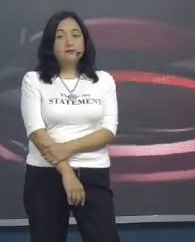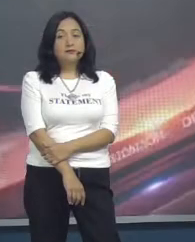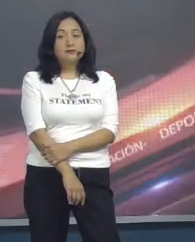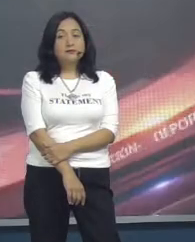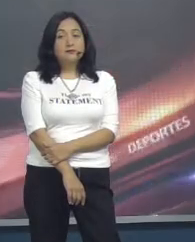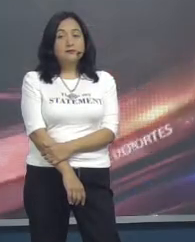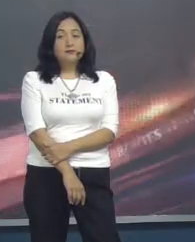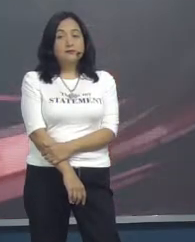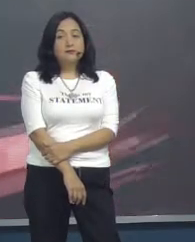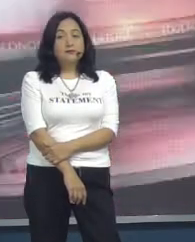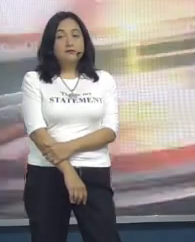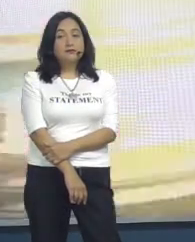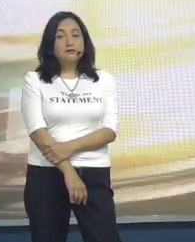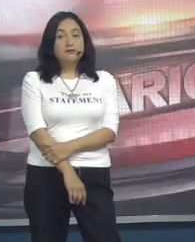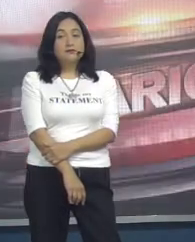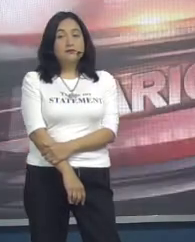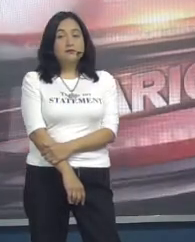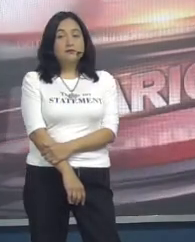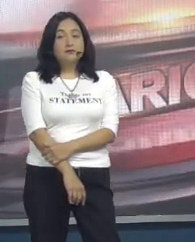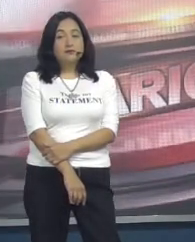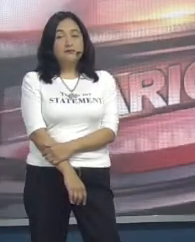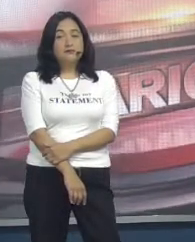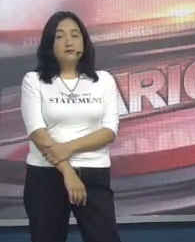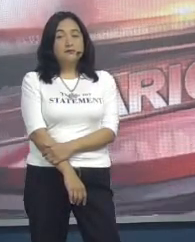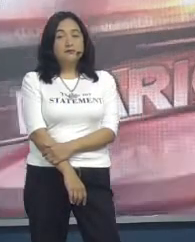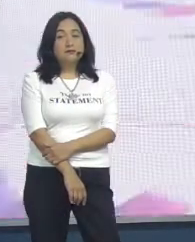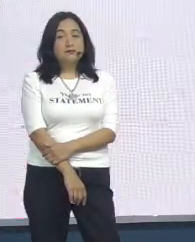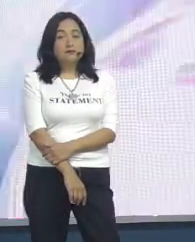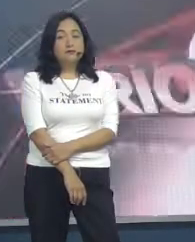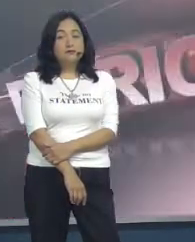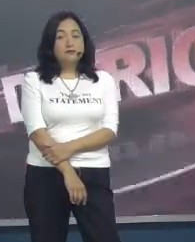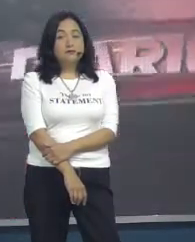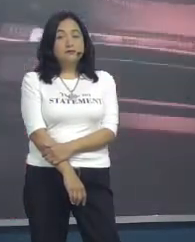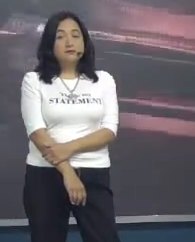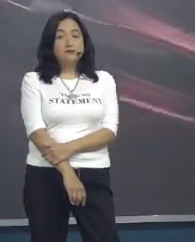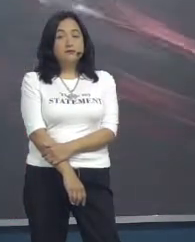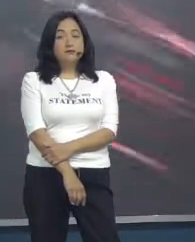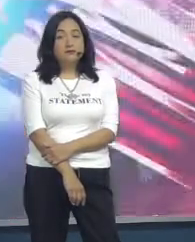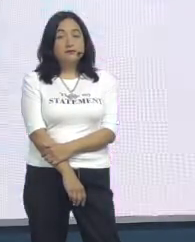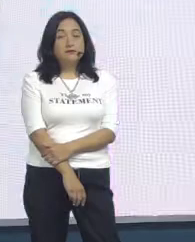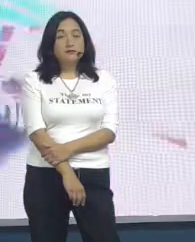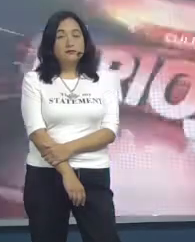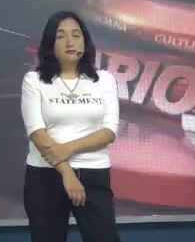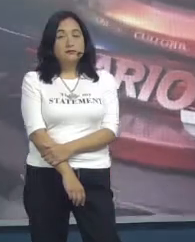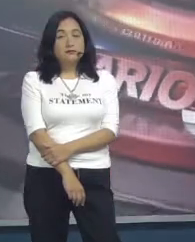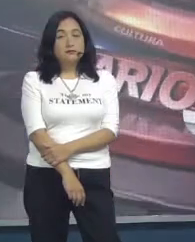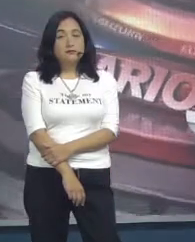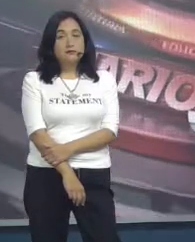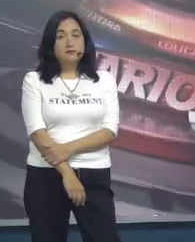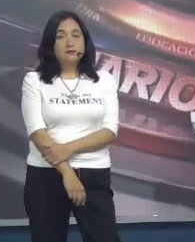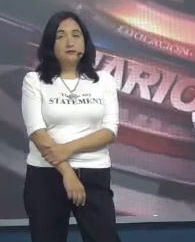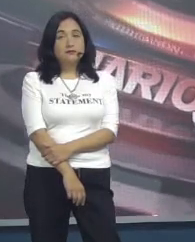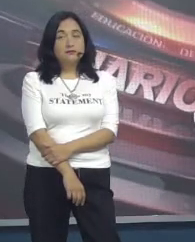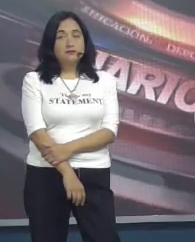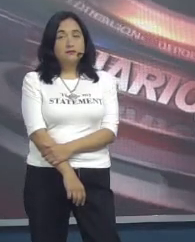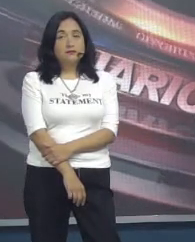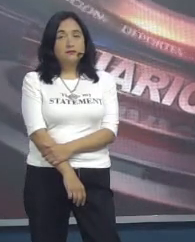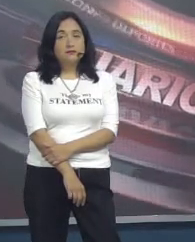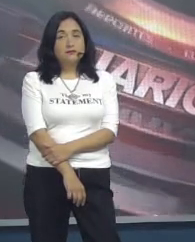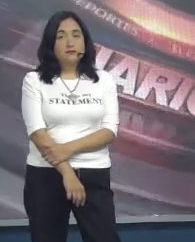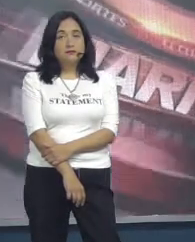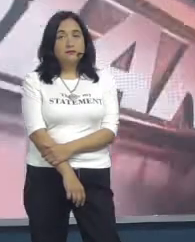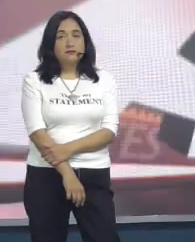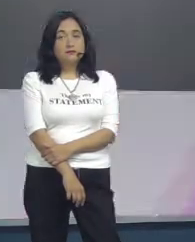para mediados de este mes, y ahí ya a partir de ahí volvemos a reprogramar todas. Pero no tenemos fecha exacta